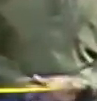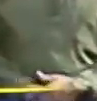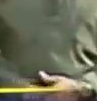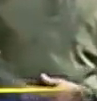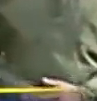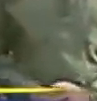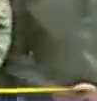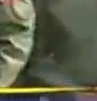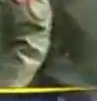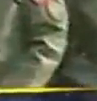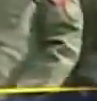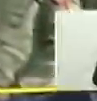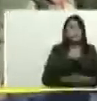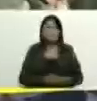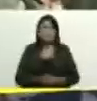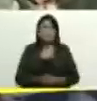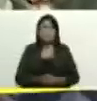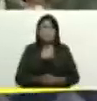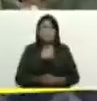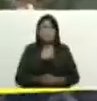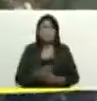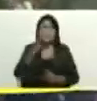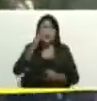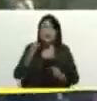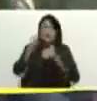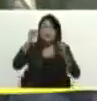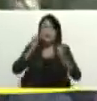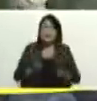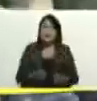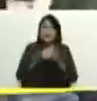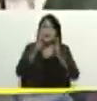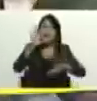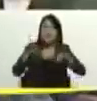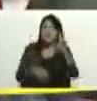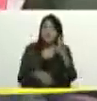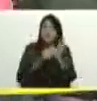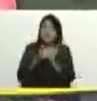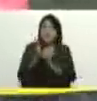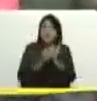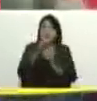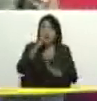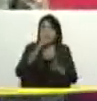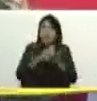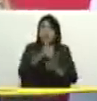¡Que viva la victoria del 13 de abril del 2002!